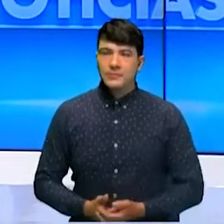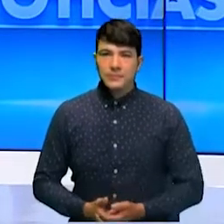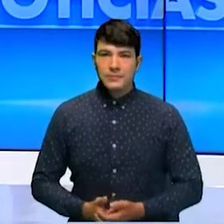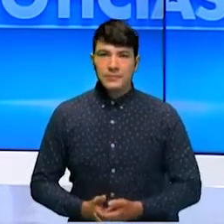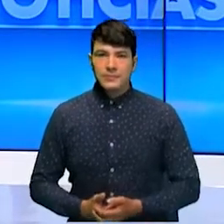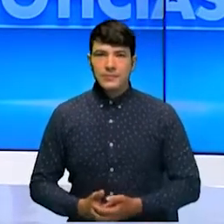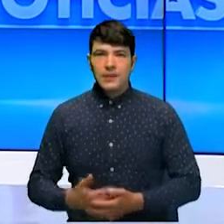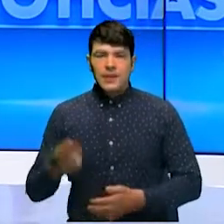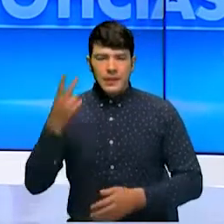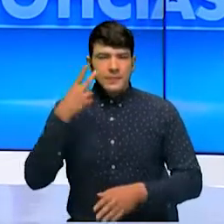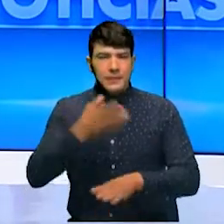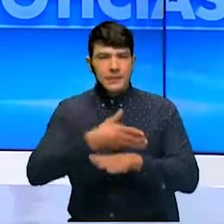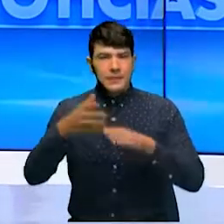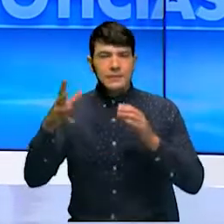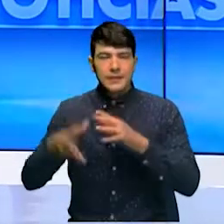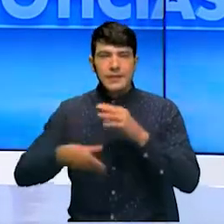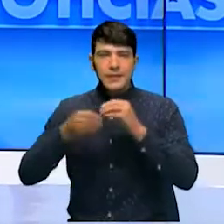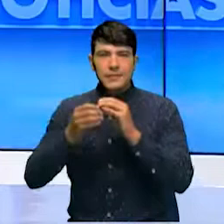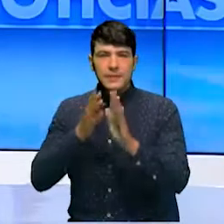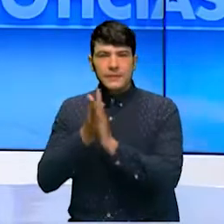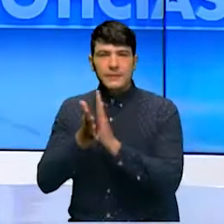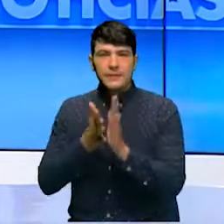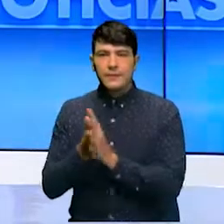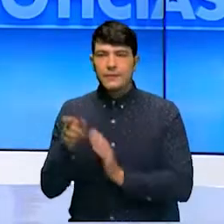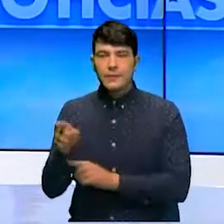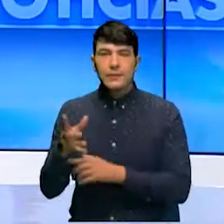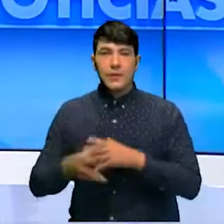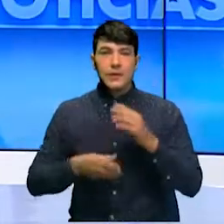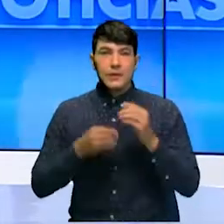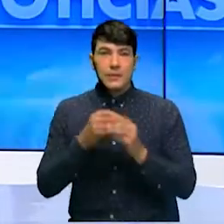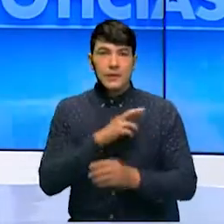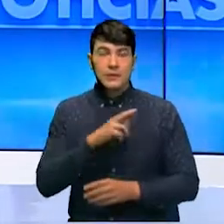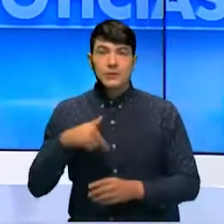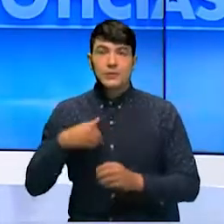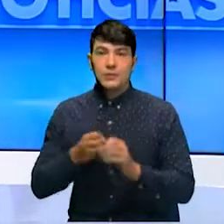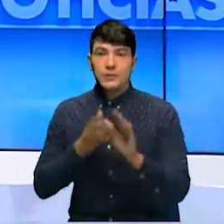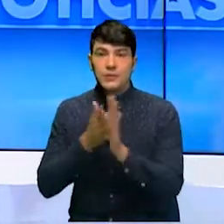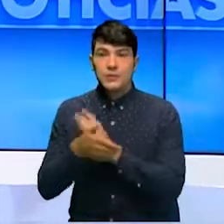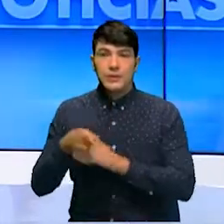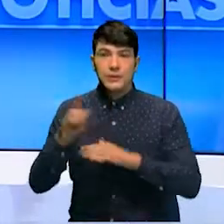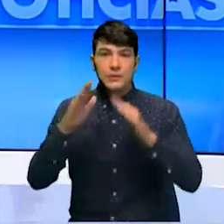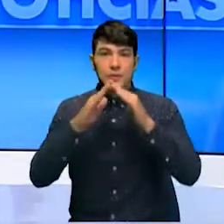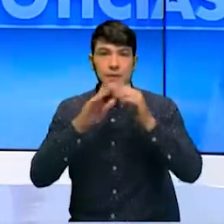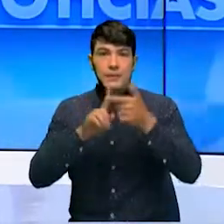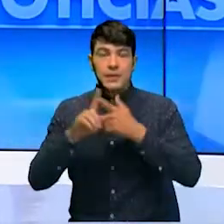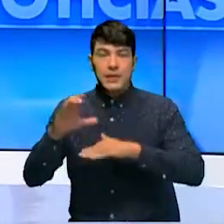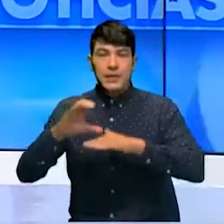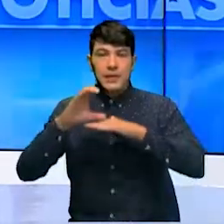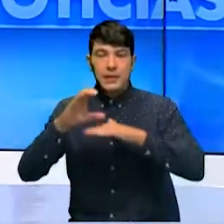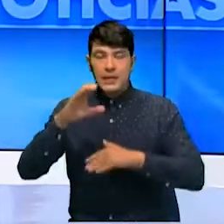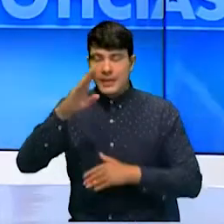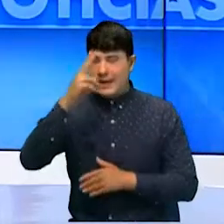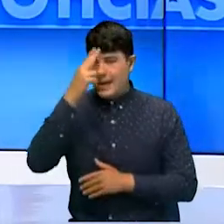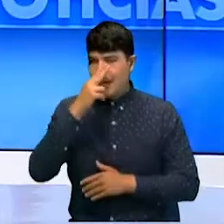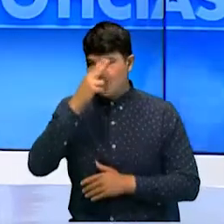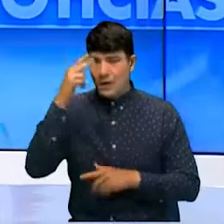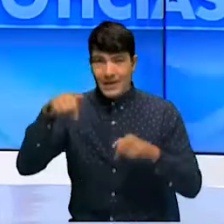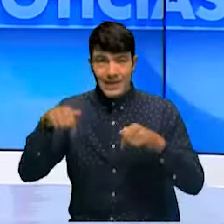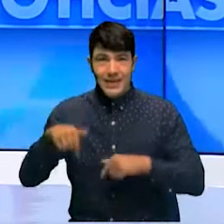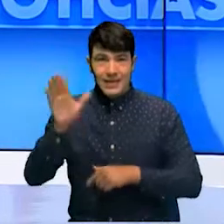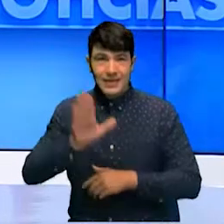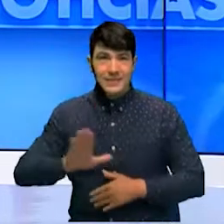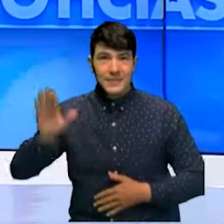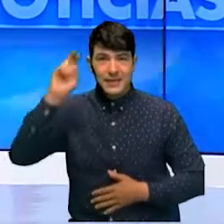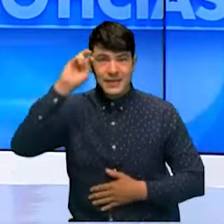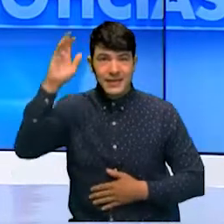Muy bien, vamos más adelante a desarrollar esa información, Karen. Entre tanto, les contamos que la Iglesia Católica en Norte de Santander rechazó los últimos casos de